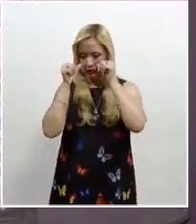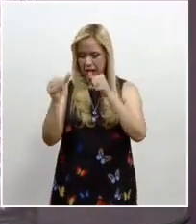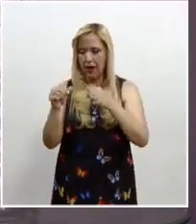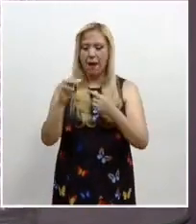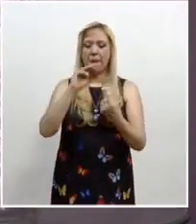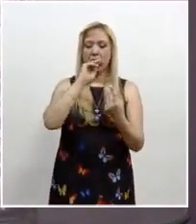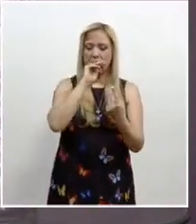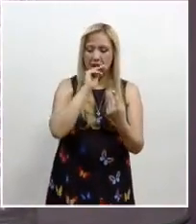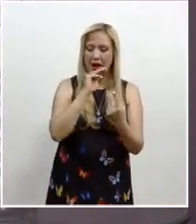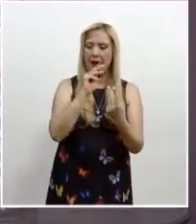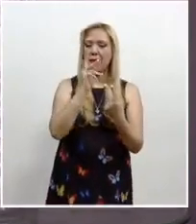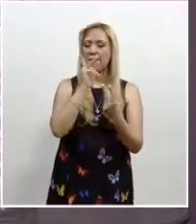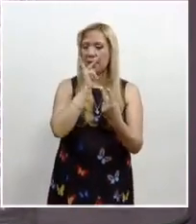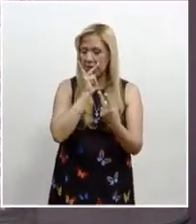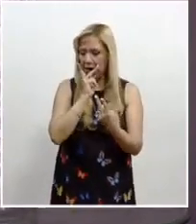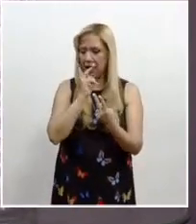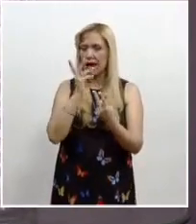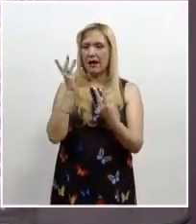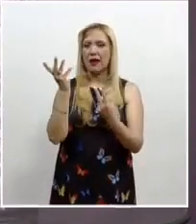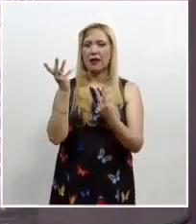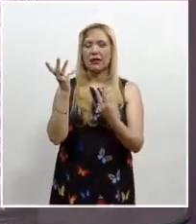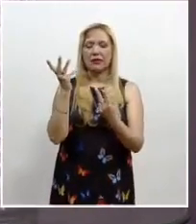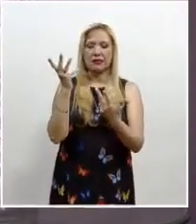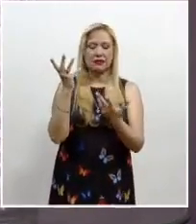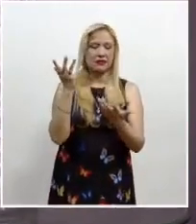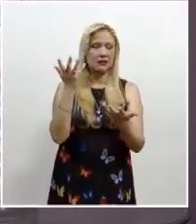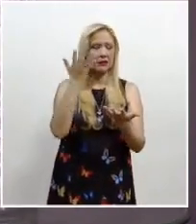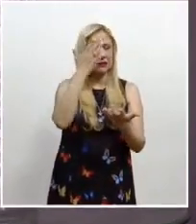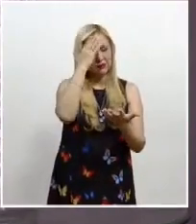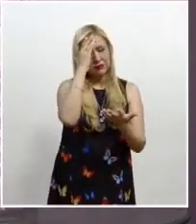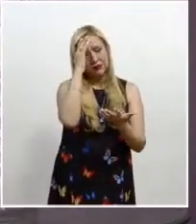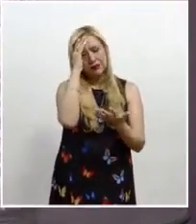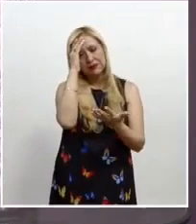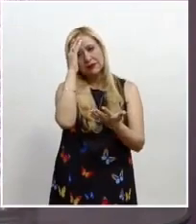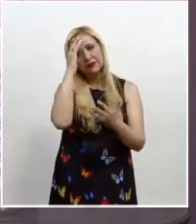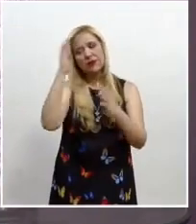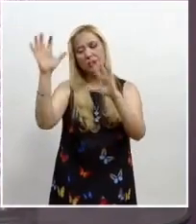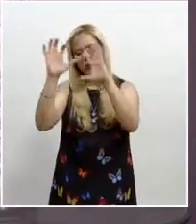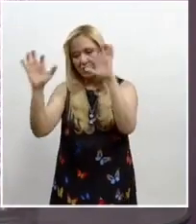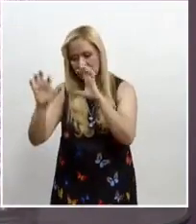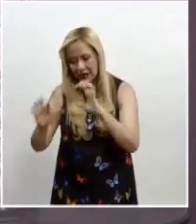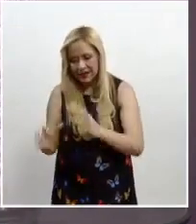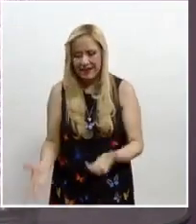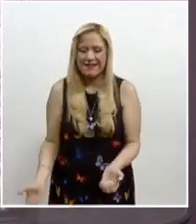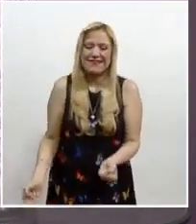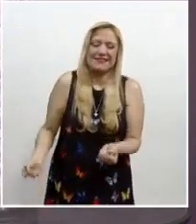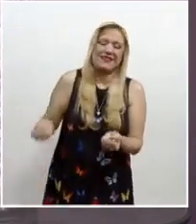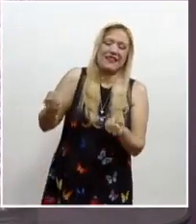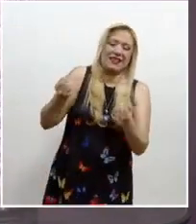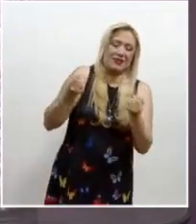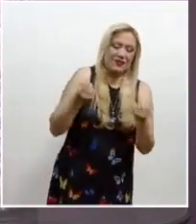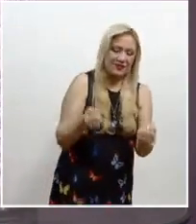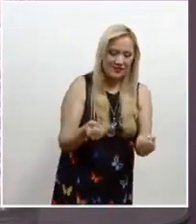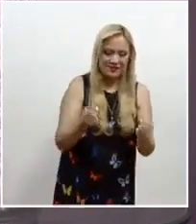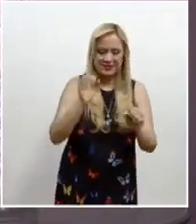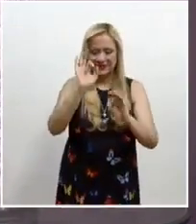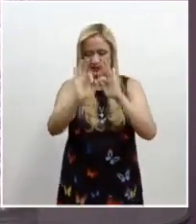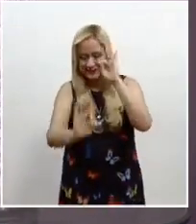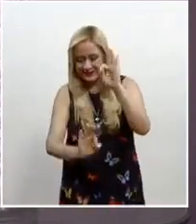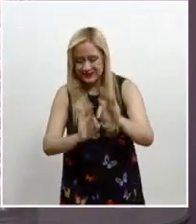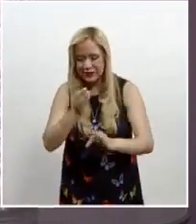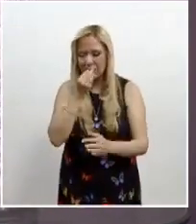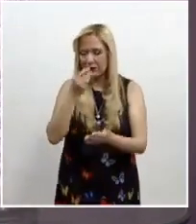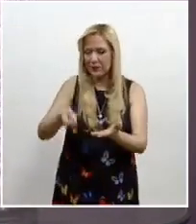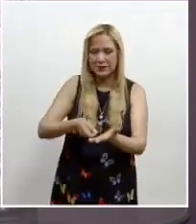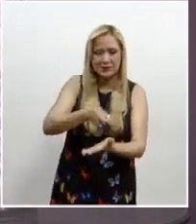su madre, que es difícil desde cómo los bañas, cómo los cargas, cómo ves el tema